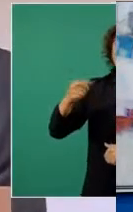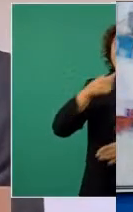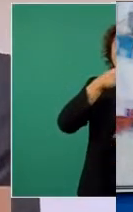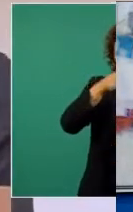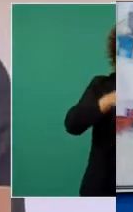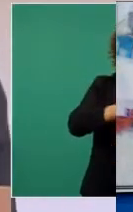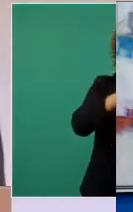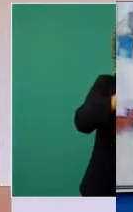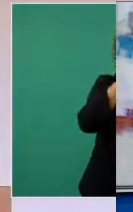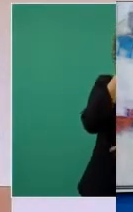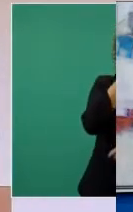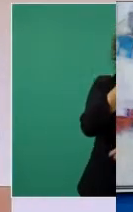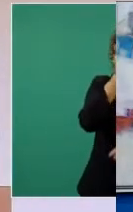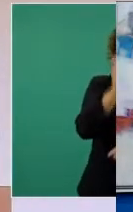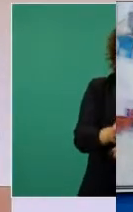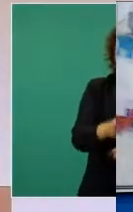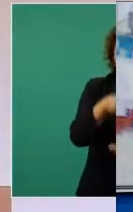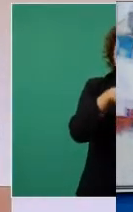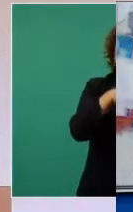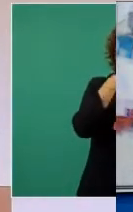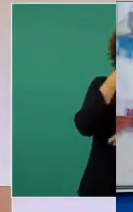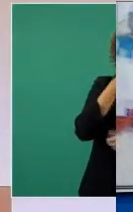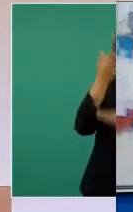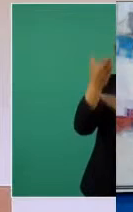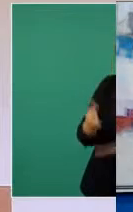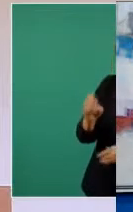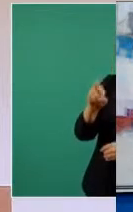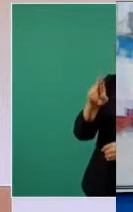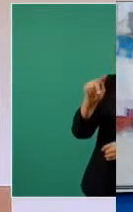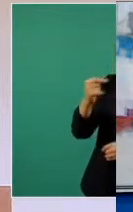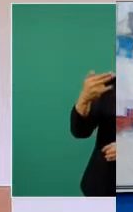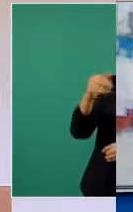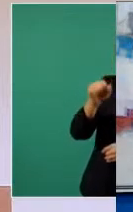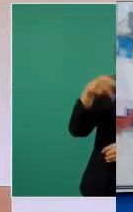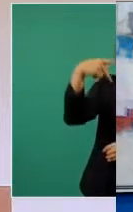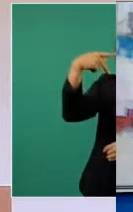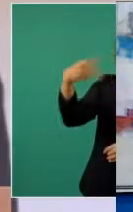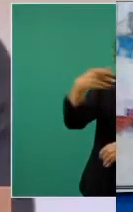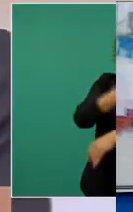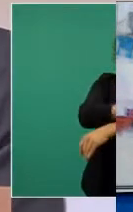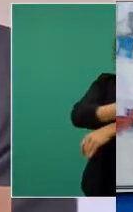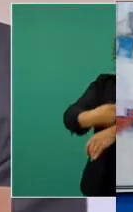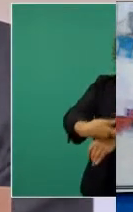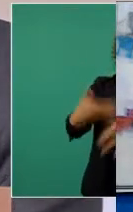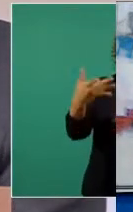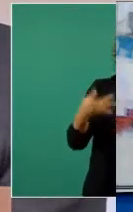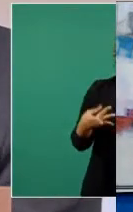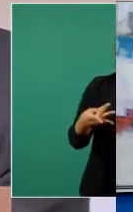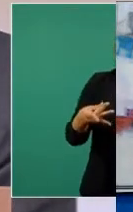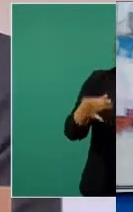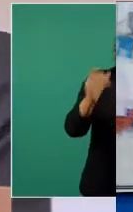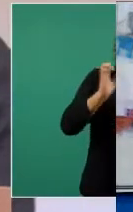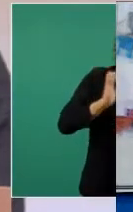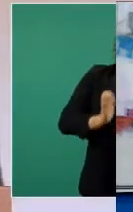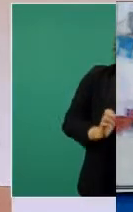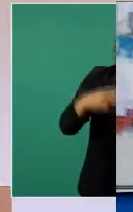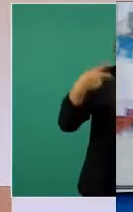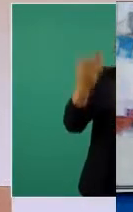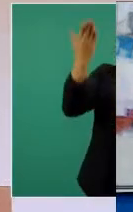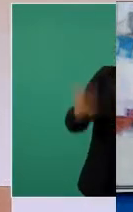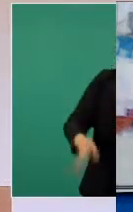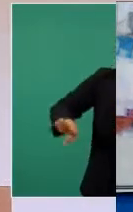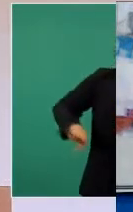Ortega, tu crianza fina, tu índole y estilo amable